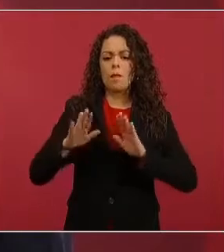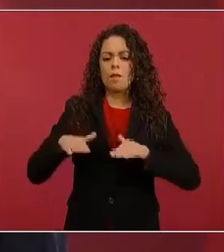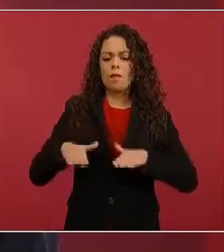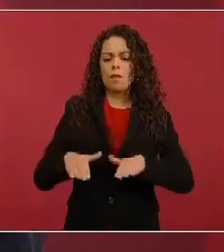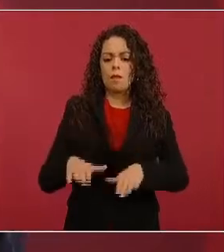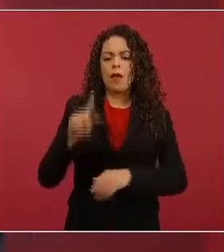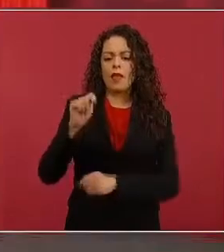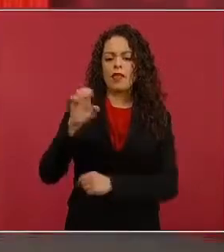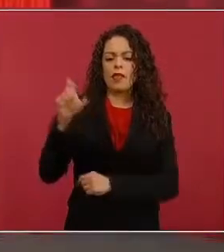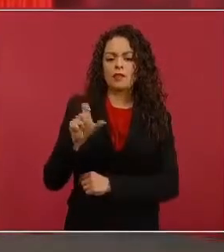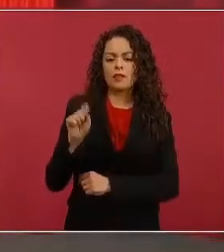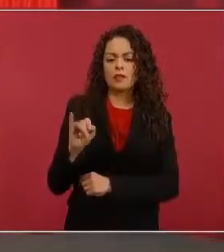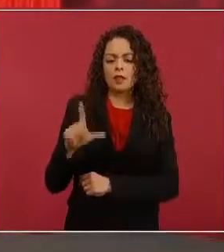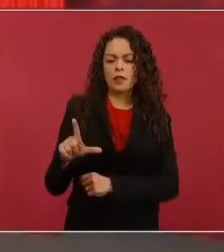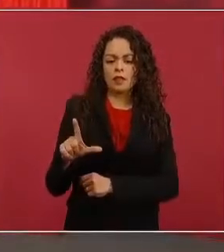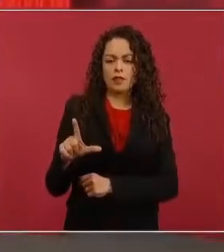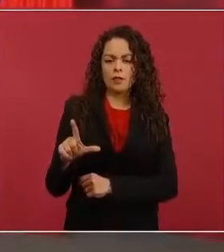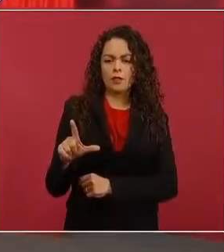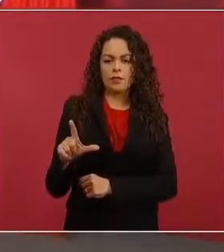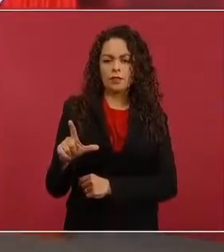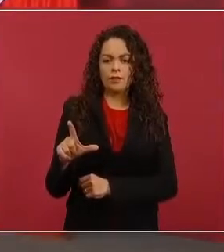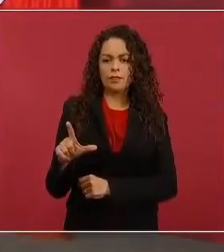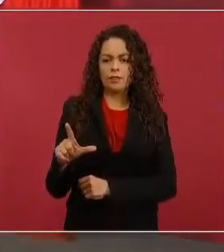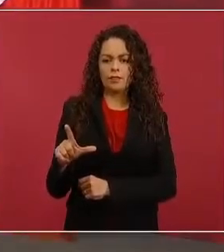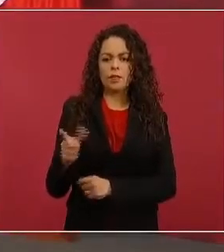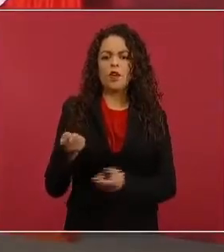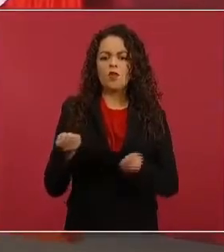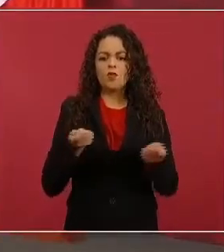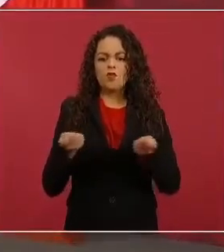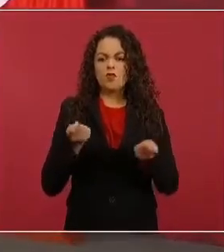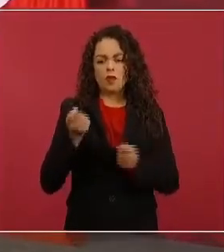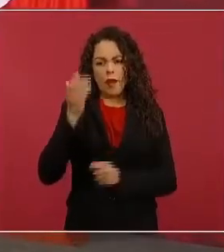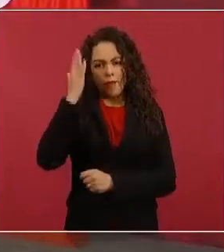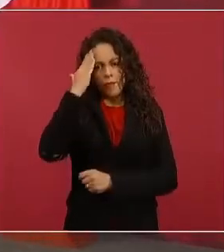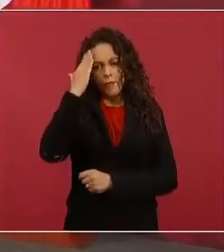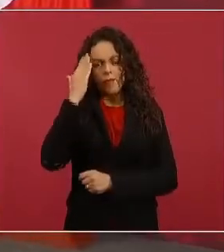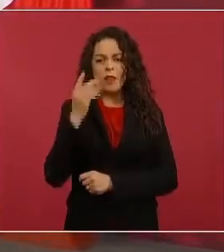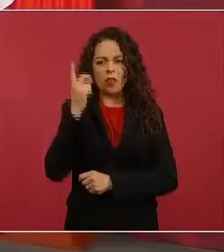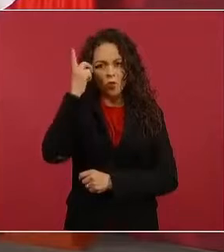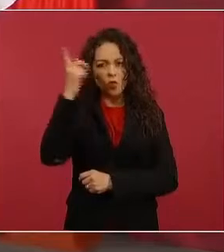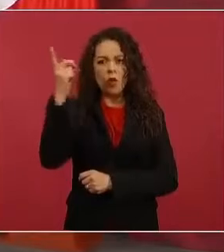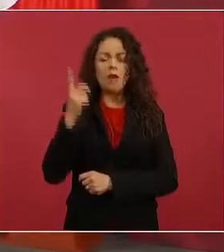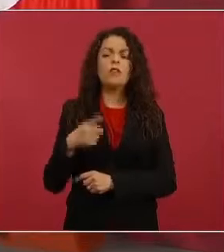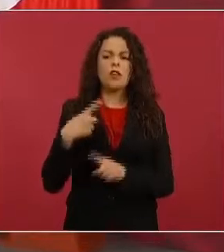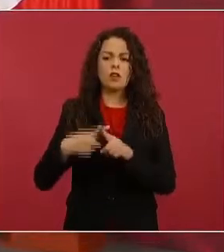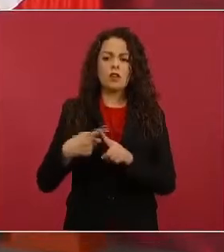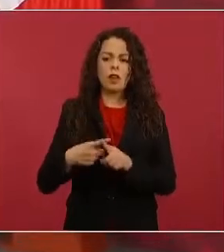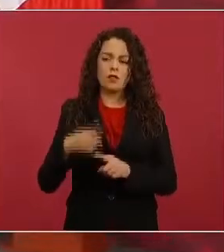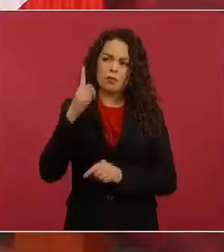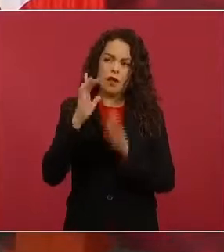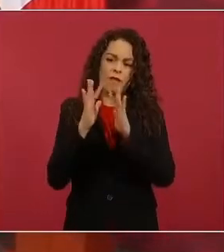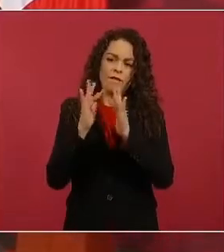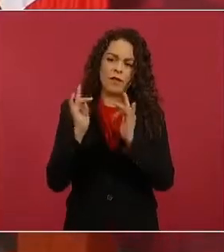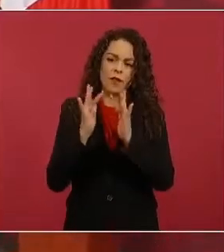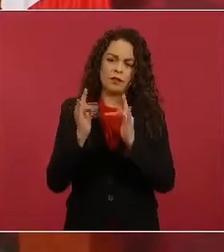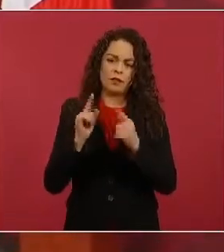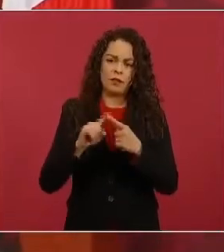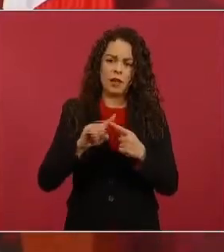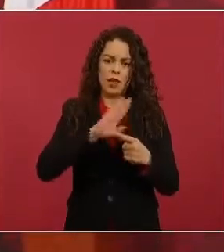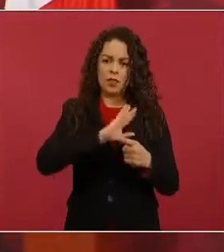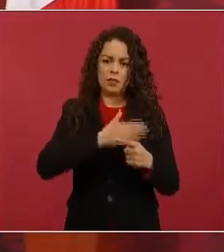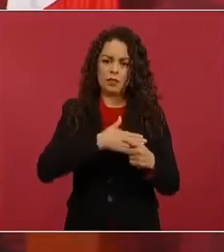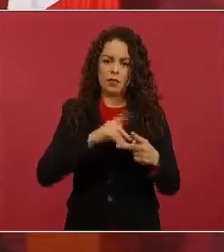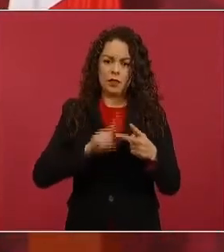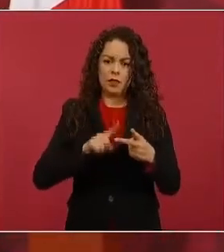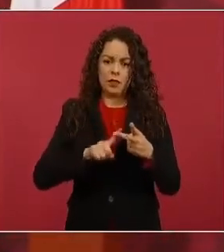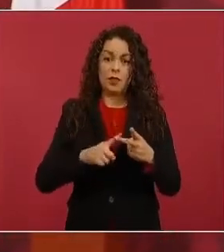empresas textiles manejadas por franceses y españoles. De ahí se originó